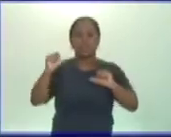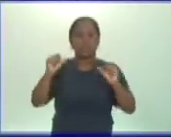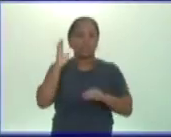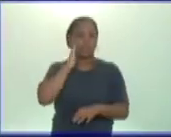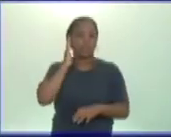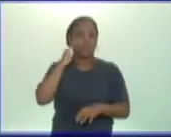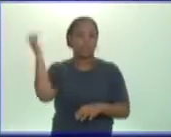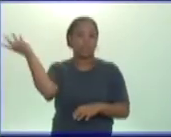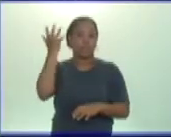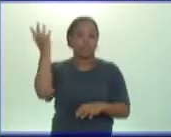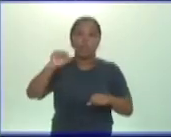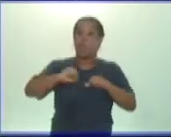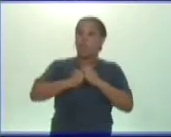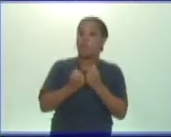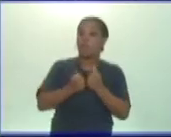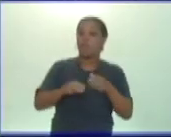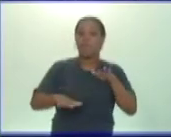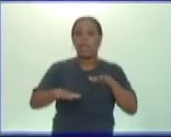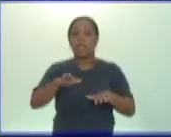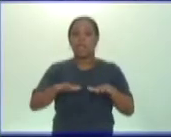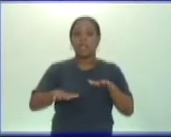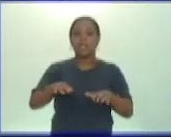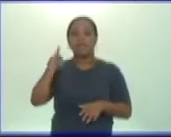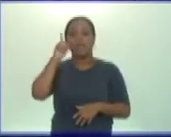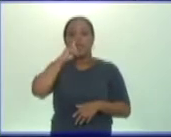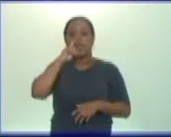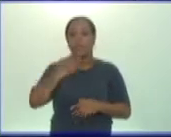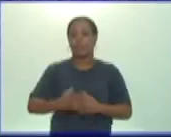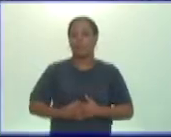que rompe el equilibrio de la naturaleza.